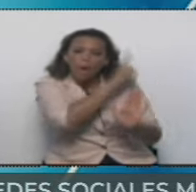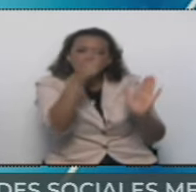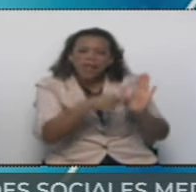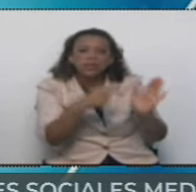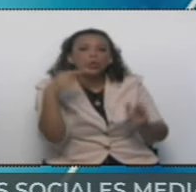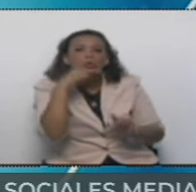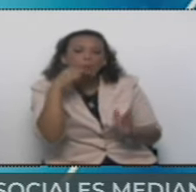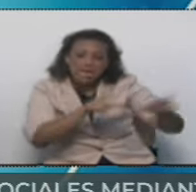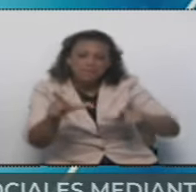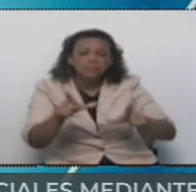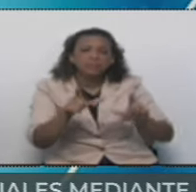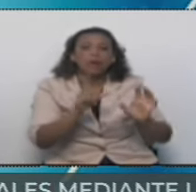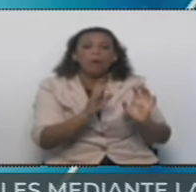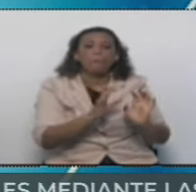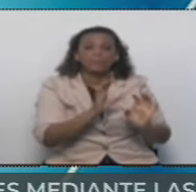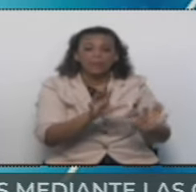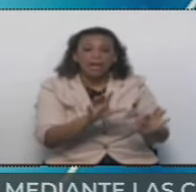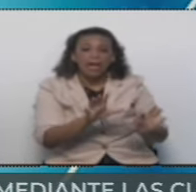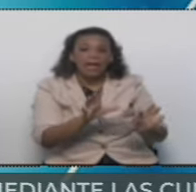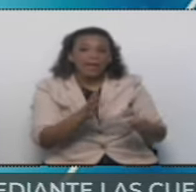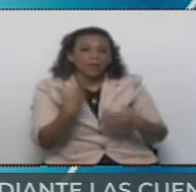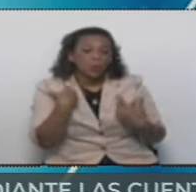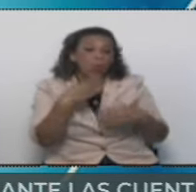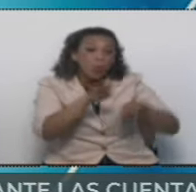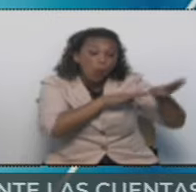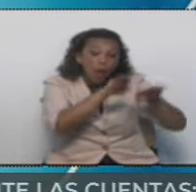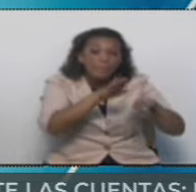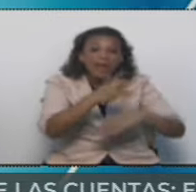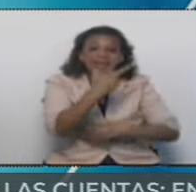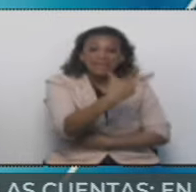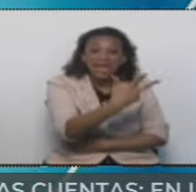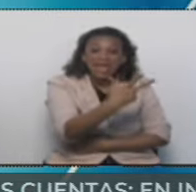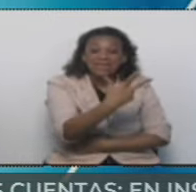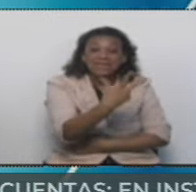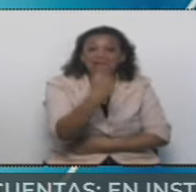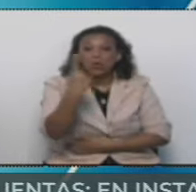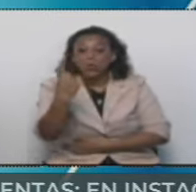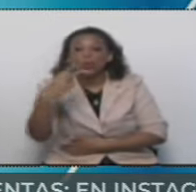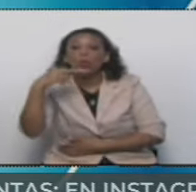Y entonces, el jueves 31 de octubre,